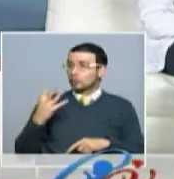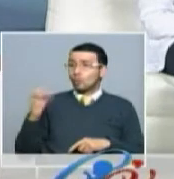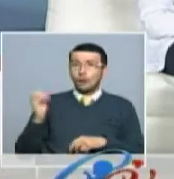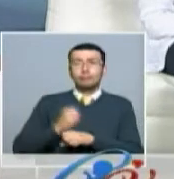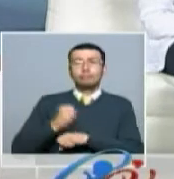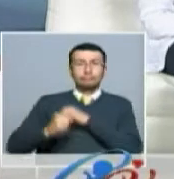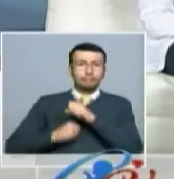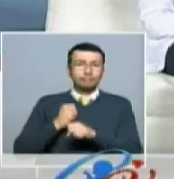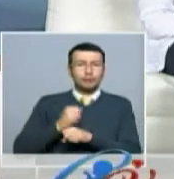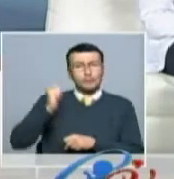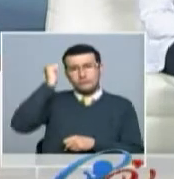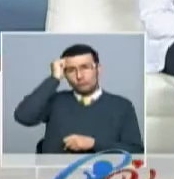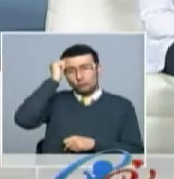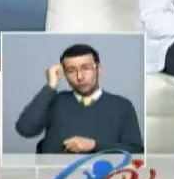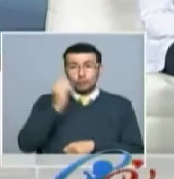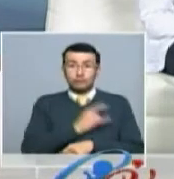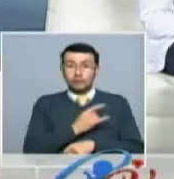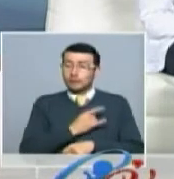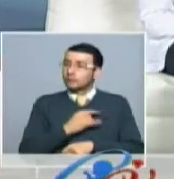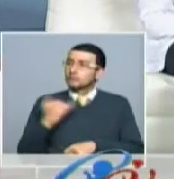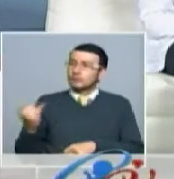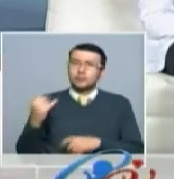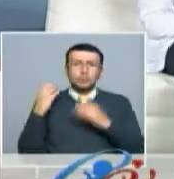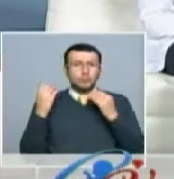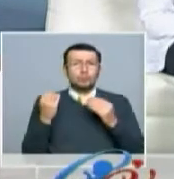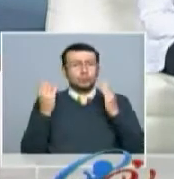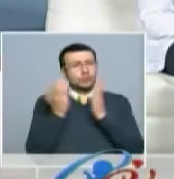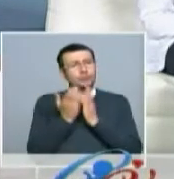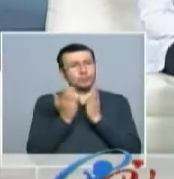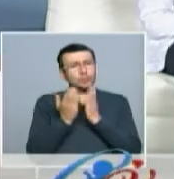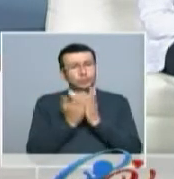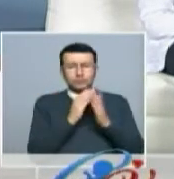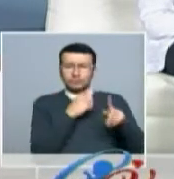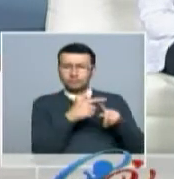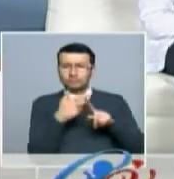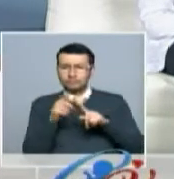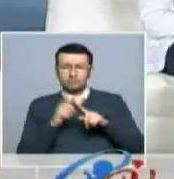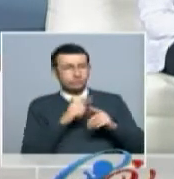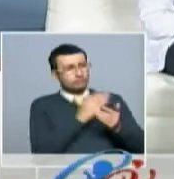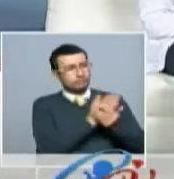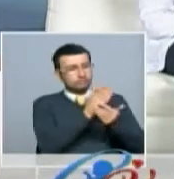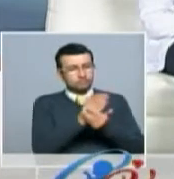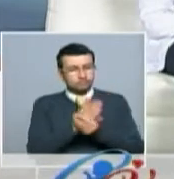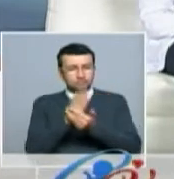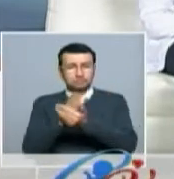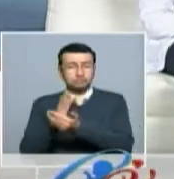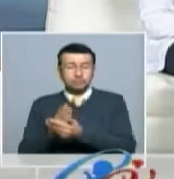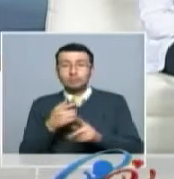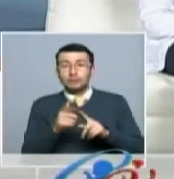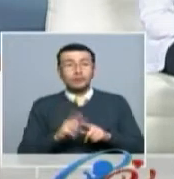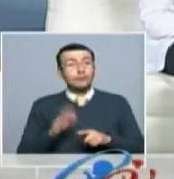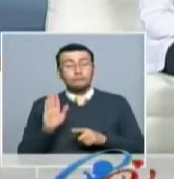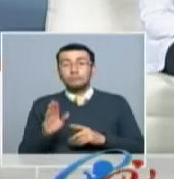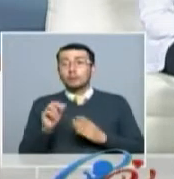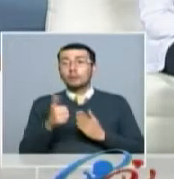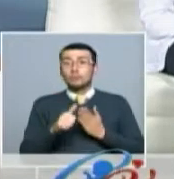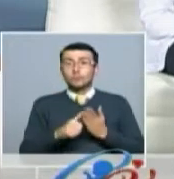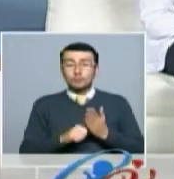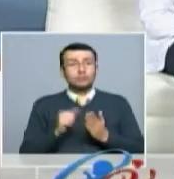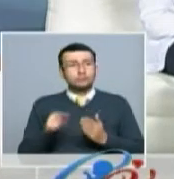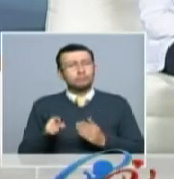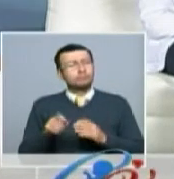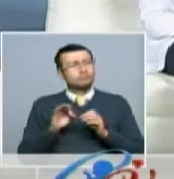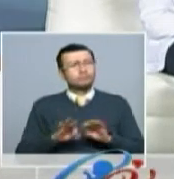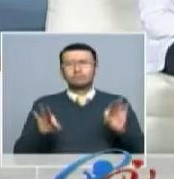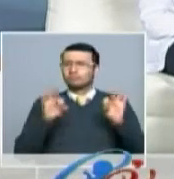docente universitario que pasaron tantos estudiantes por sus aulas y que sea este programa para hacerle además